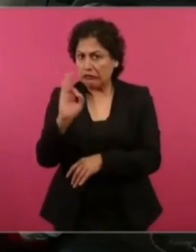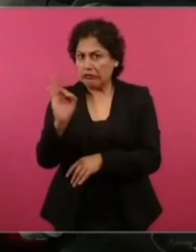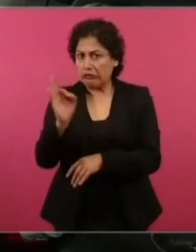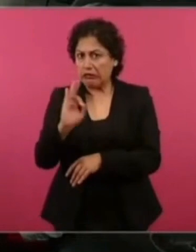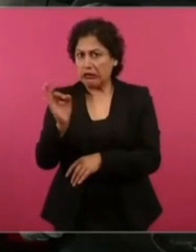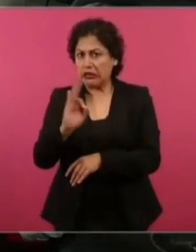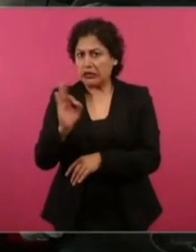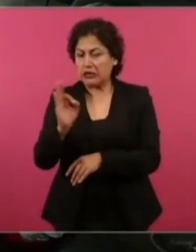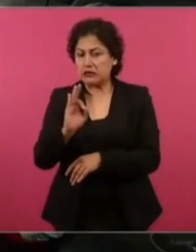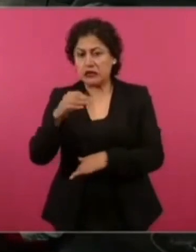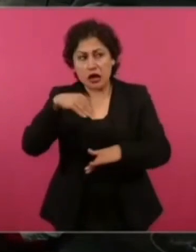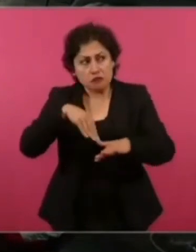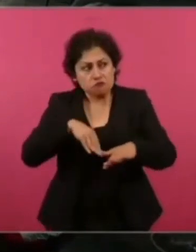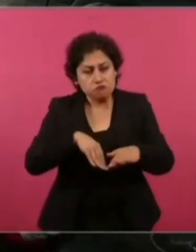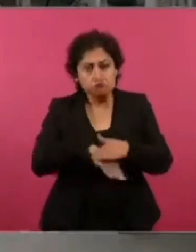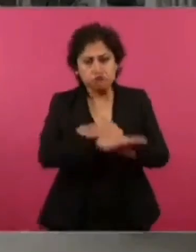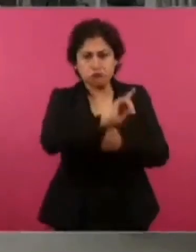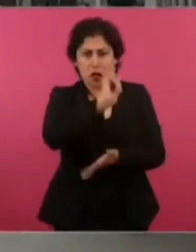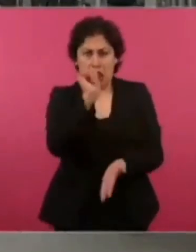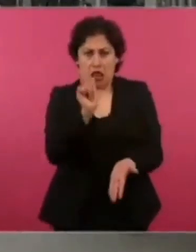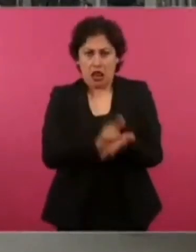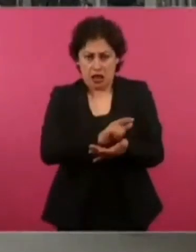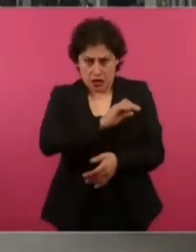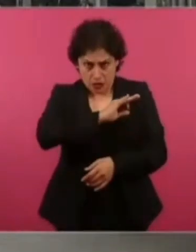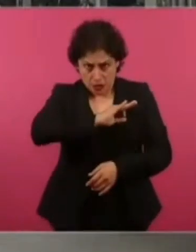ingresar legalmente a Estados Unidos.